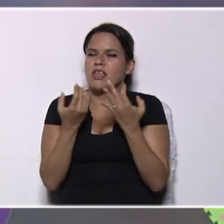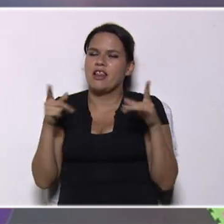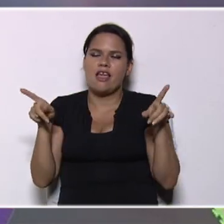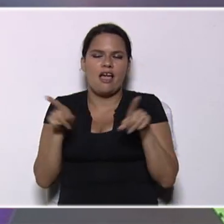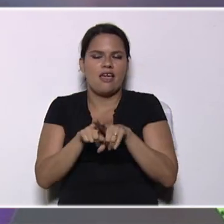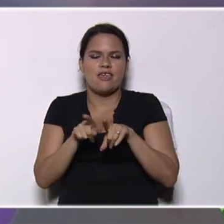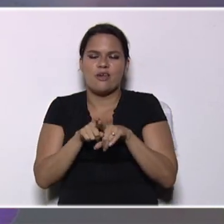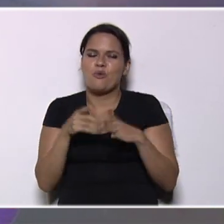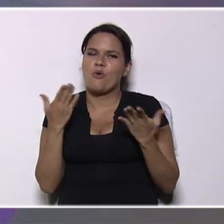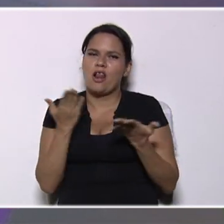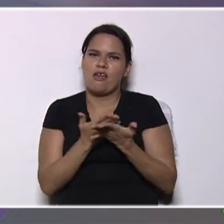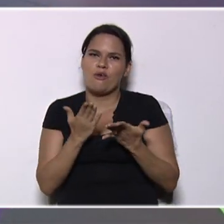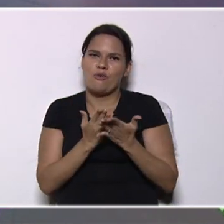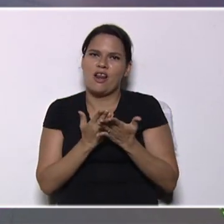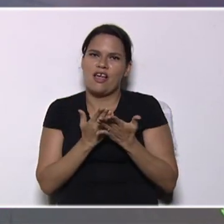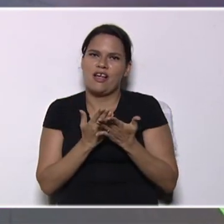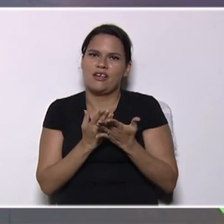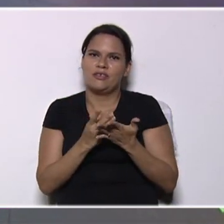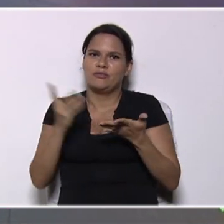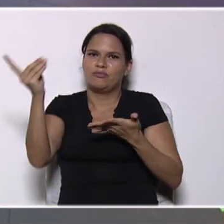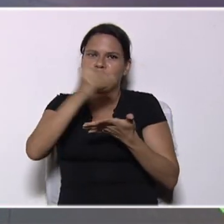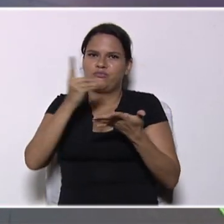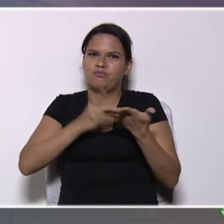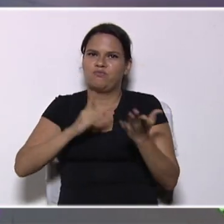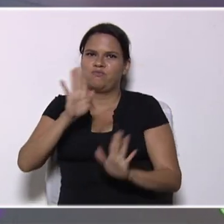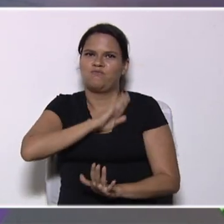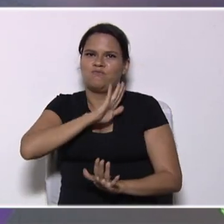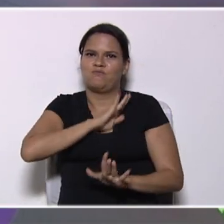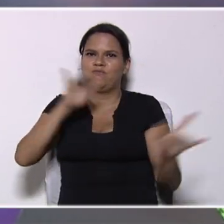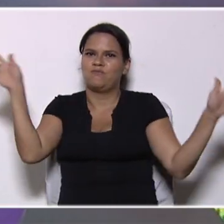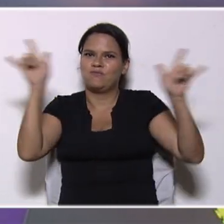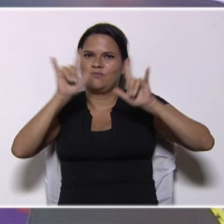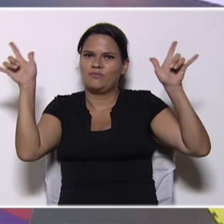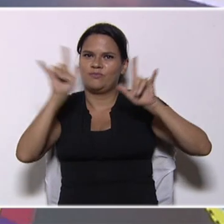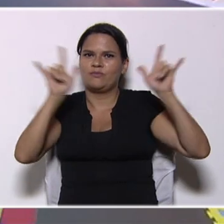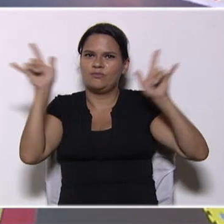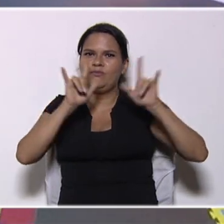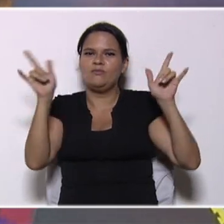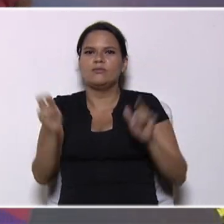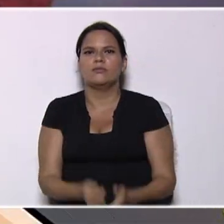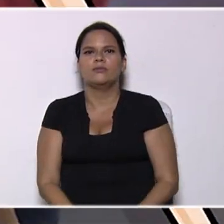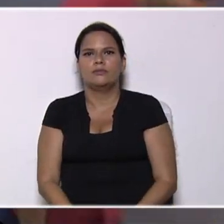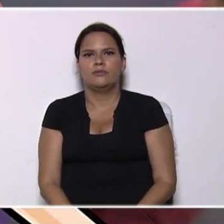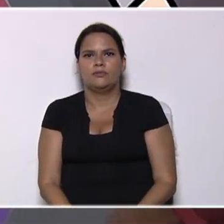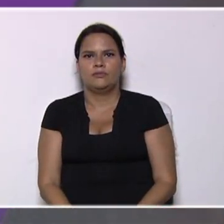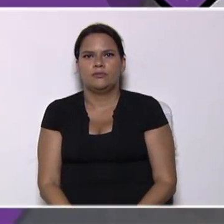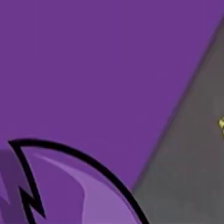Cada Familia, Una Escuela. ¡Dibújame! ¡Hasta mañana!